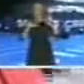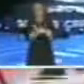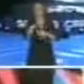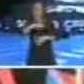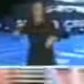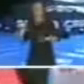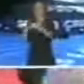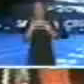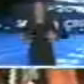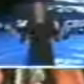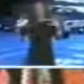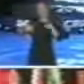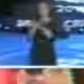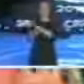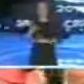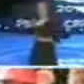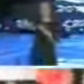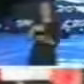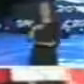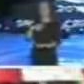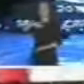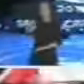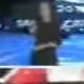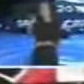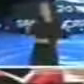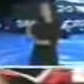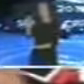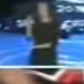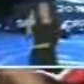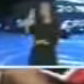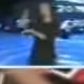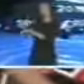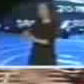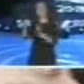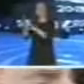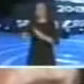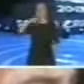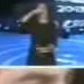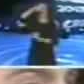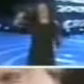son contratados por una miseria de sueldo, y así año a año los van explotando.